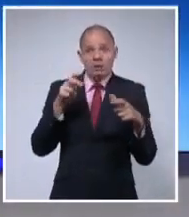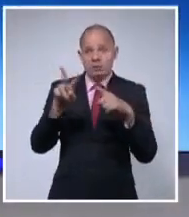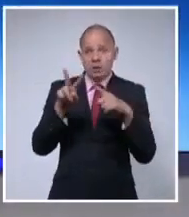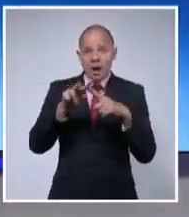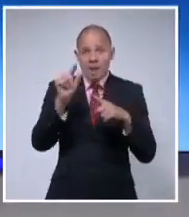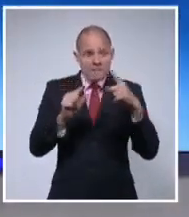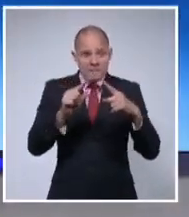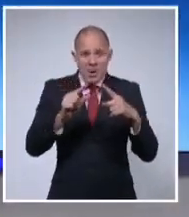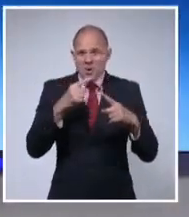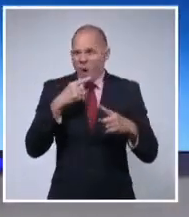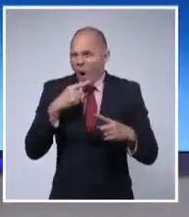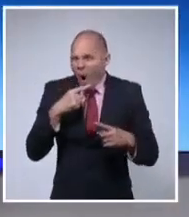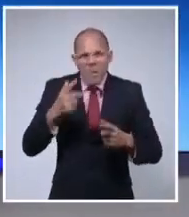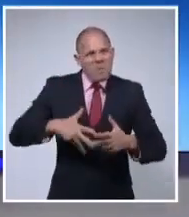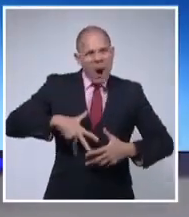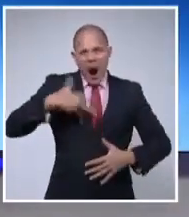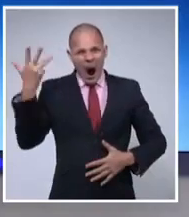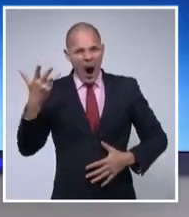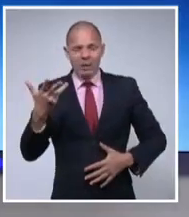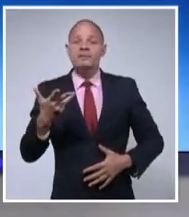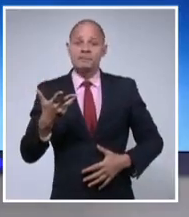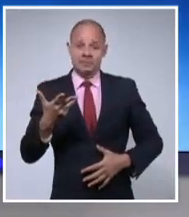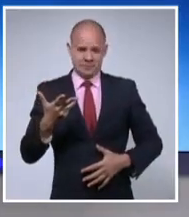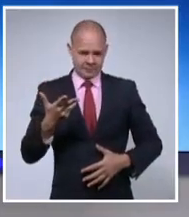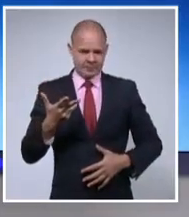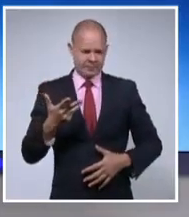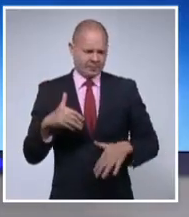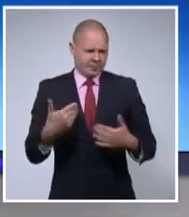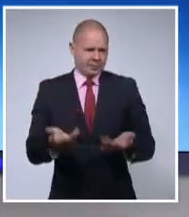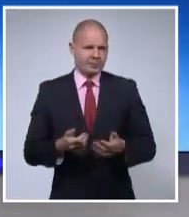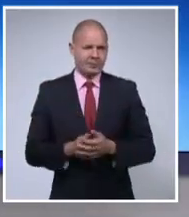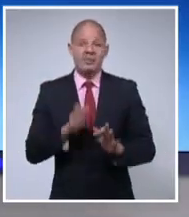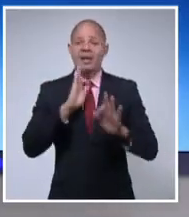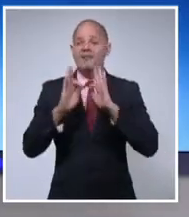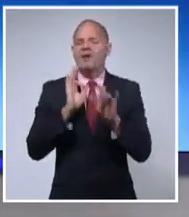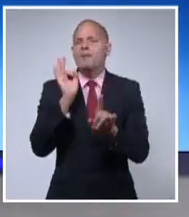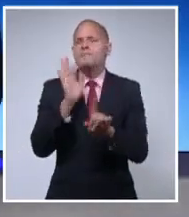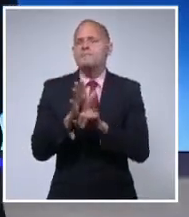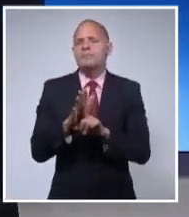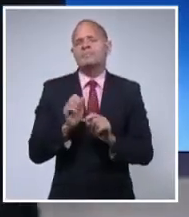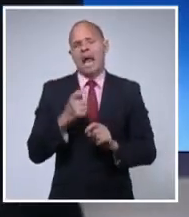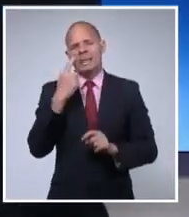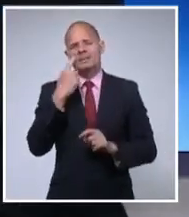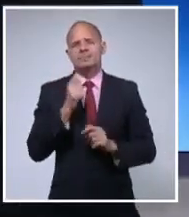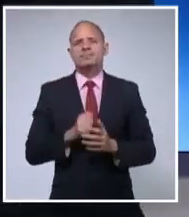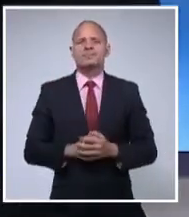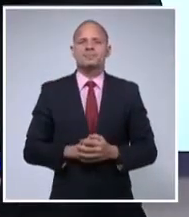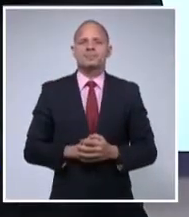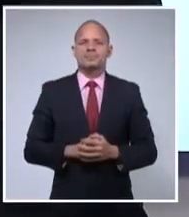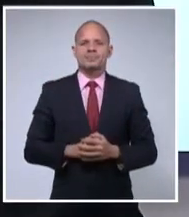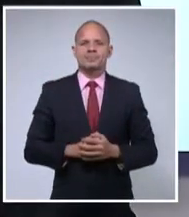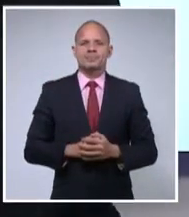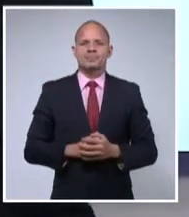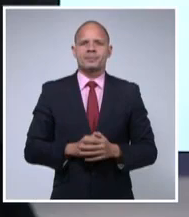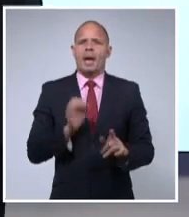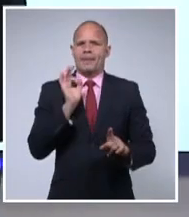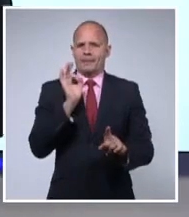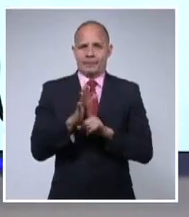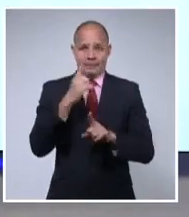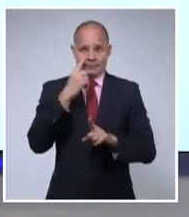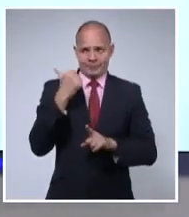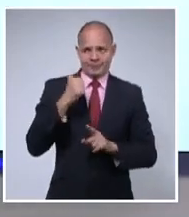y algo más que indignarse, comenzaron a aparecer perfiles en Facebook 4 días después diciendo esto. Vamos a ver algunos. Adelante, aquí está el